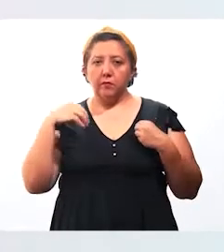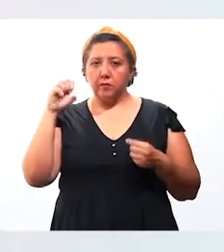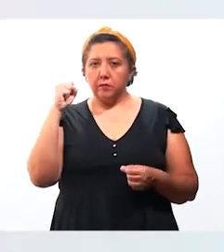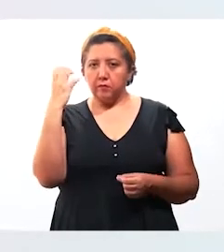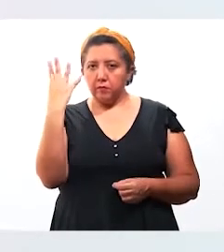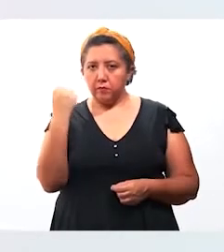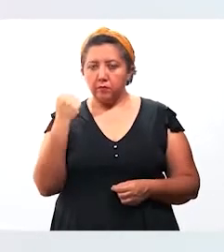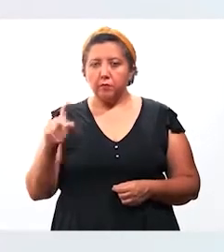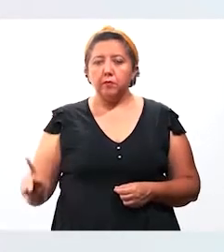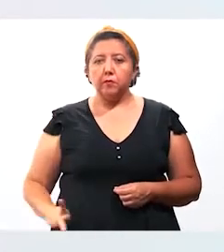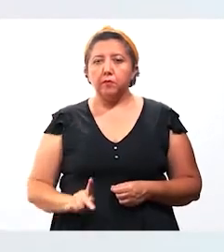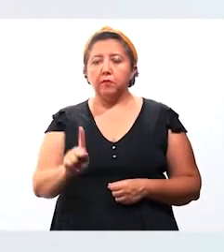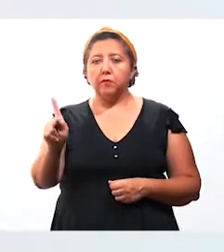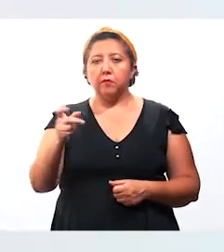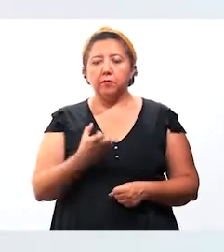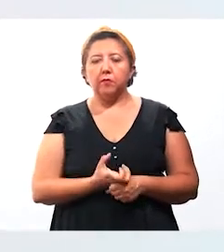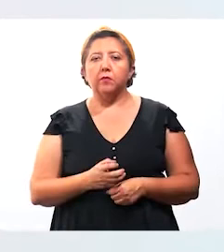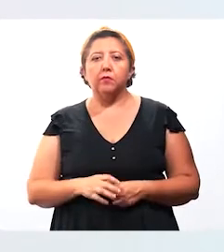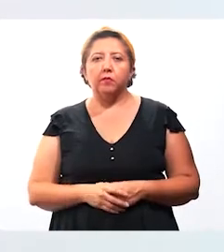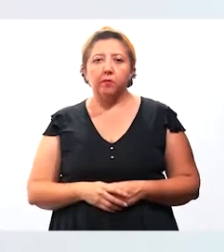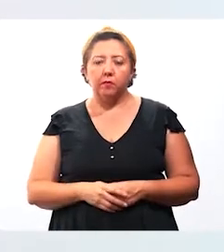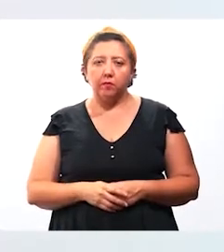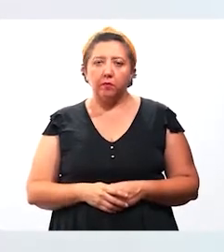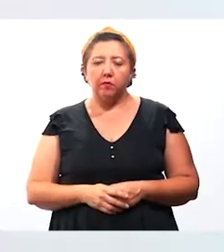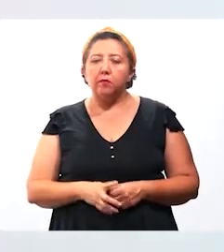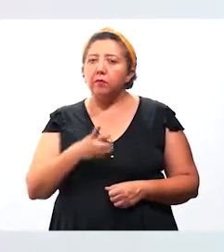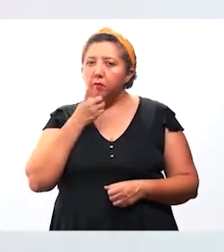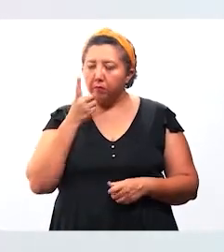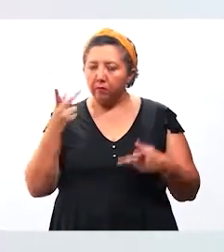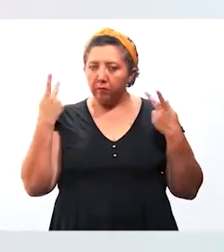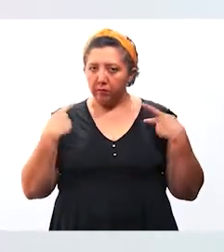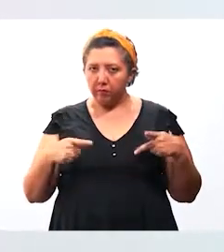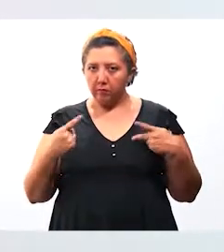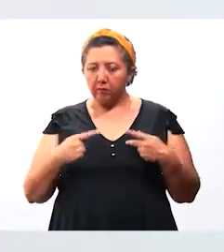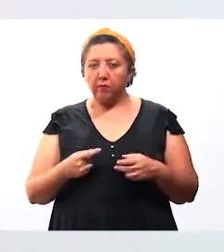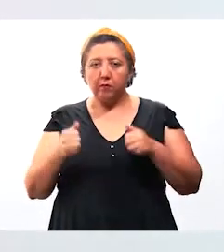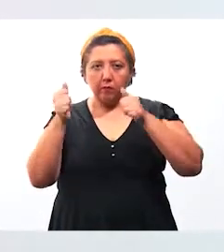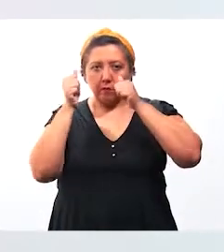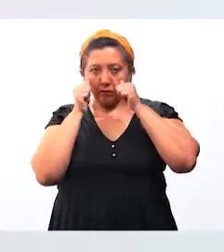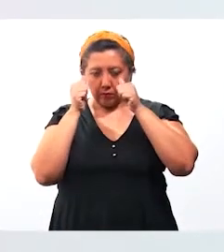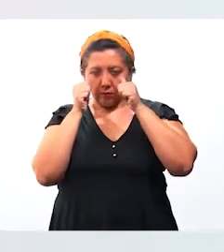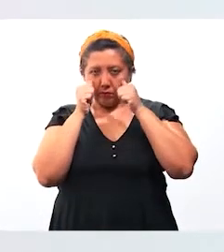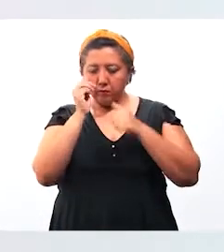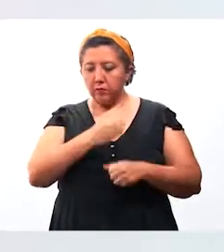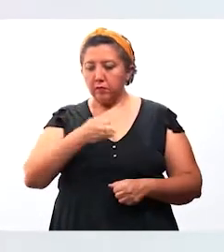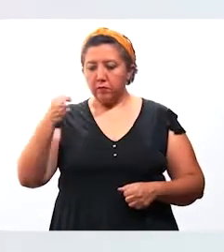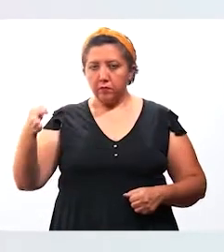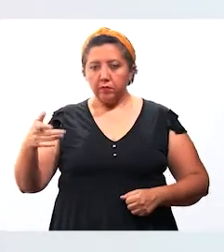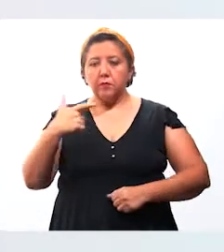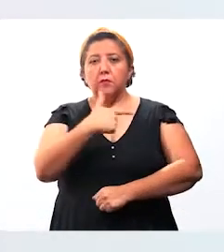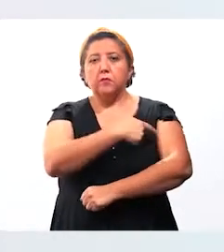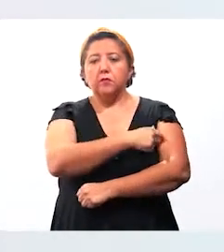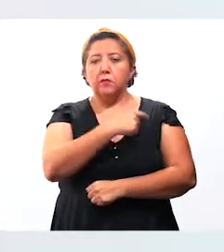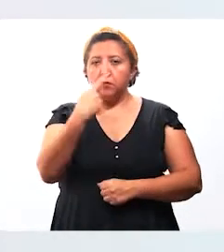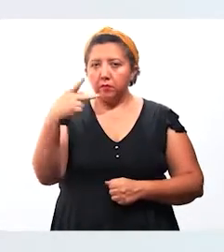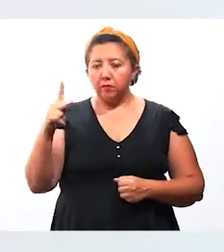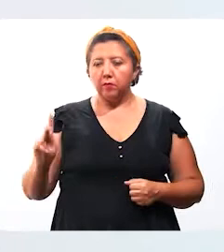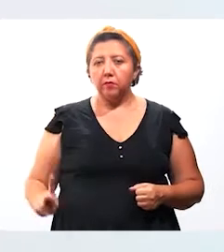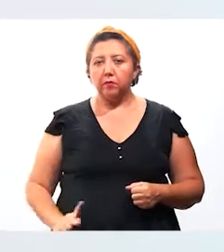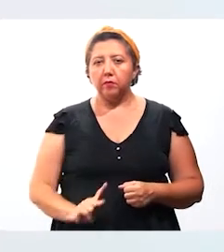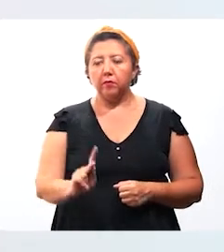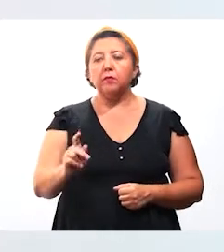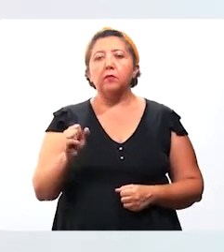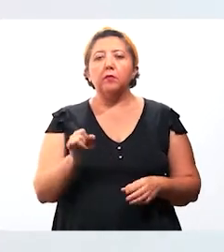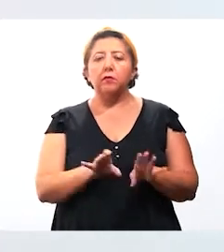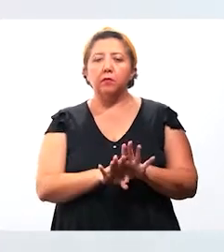en 69 municipios del interior del estado. Se exhorta a la población a estar pendientes de las fechas de vacunación en sus